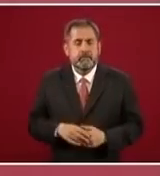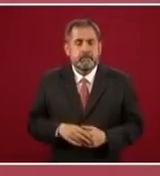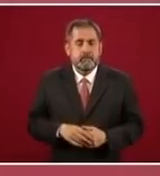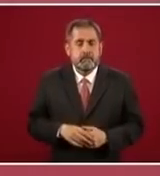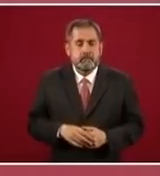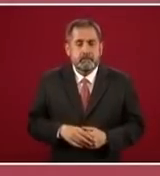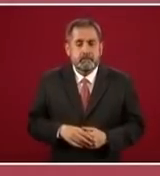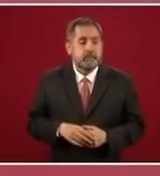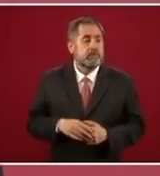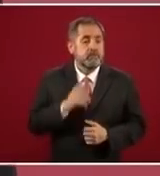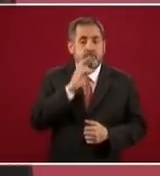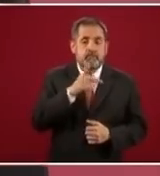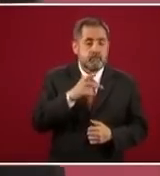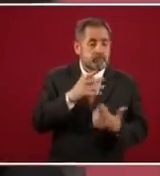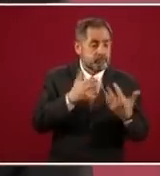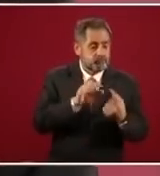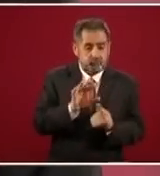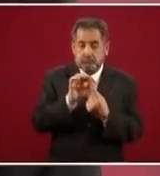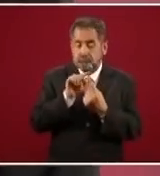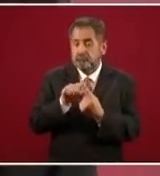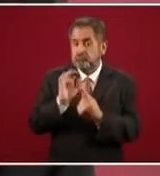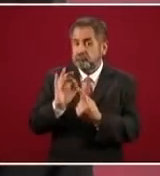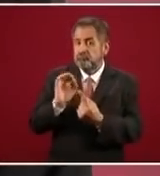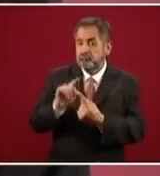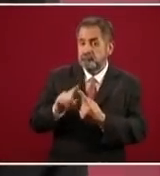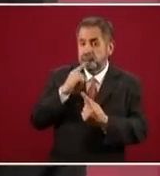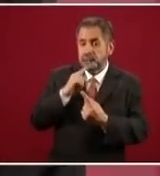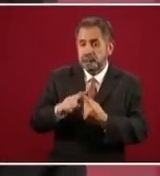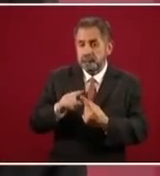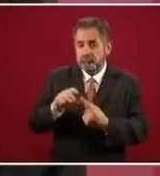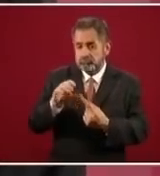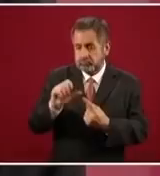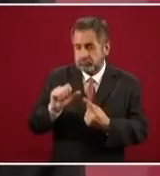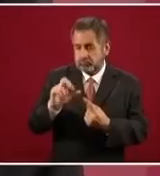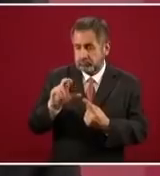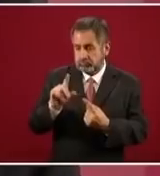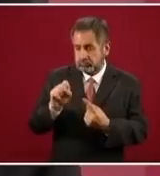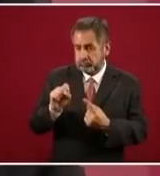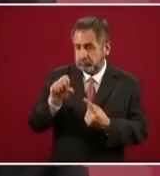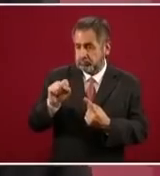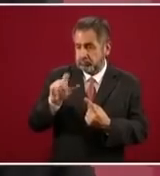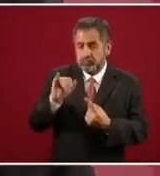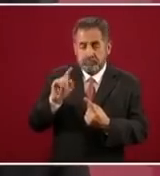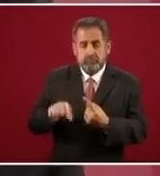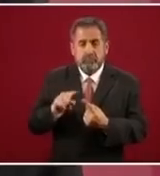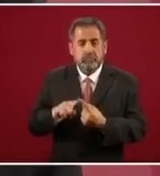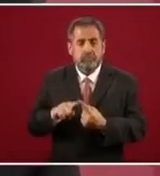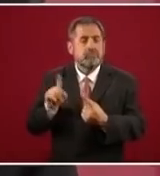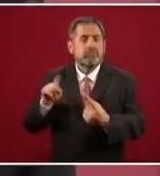La mejor opción era una empresa de Carlos Slim y la